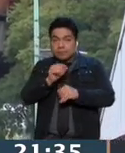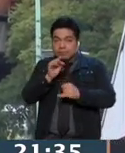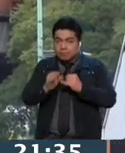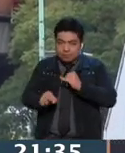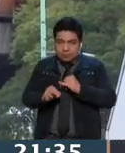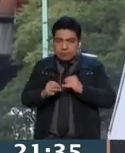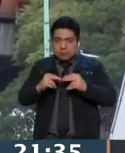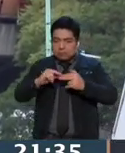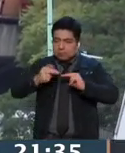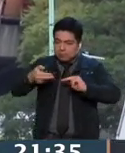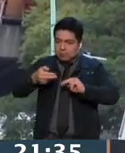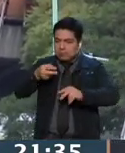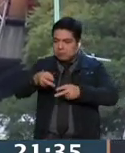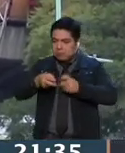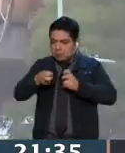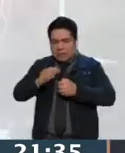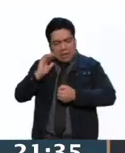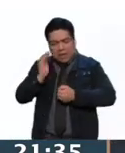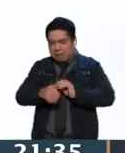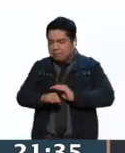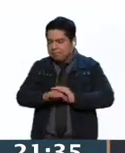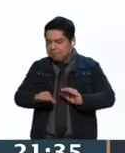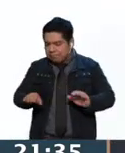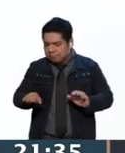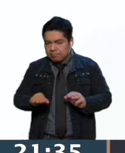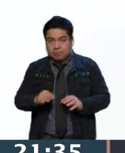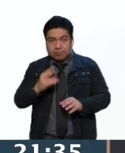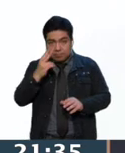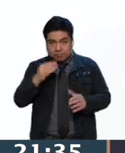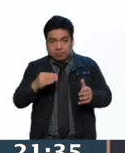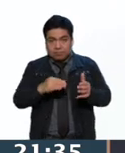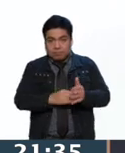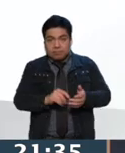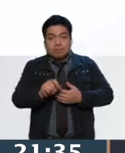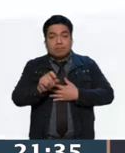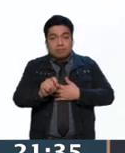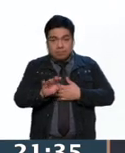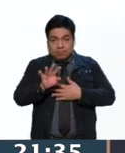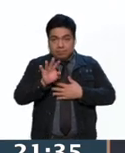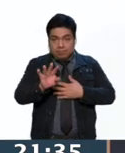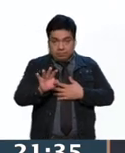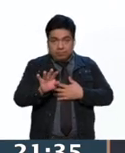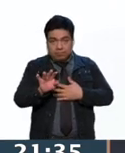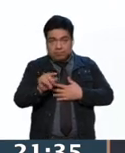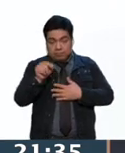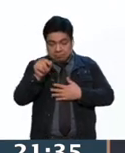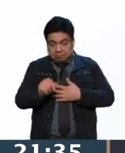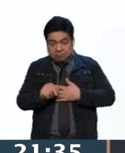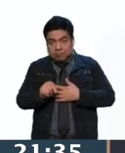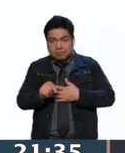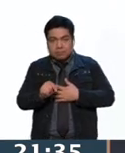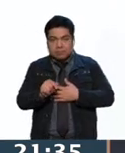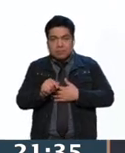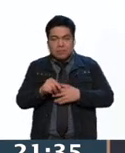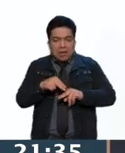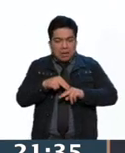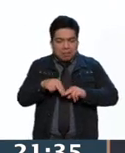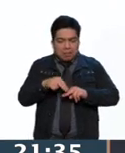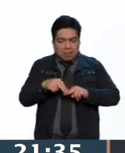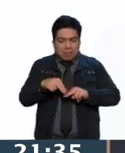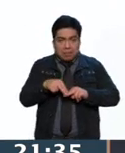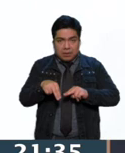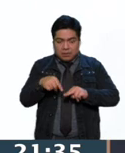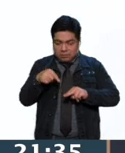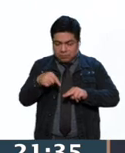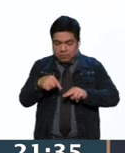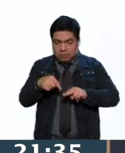de cable en este transporte. En 2024 no subirán